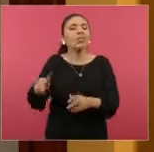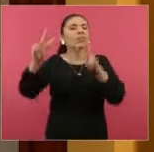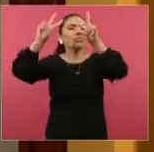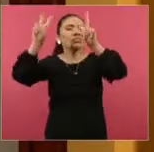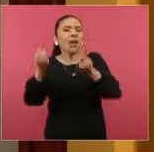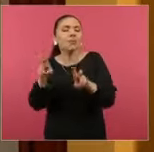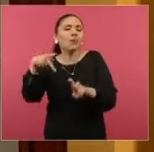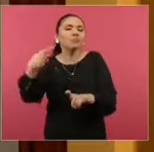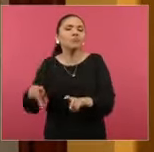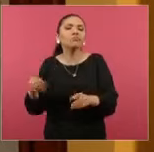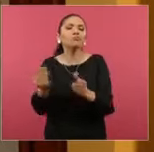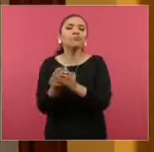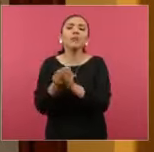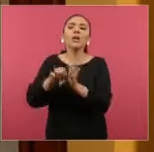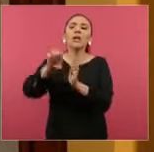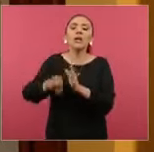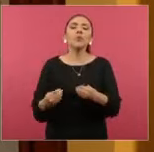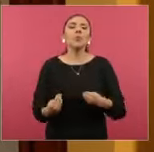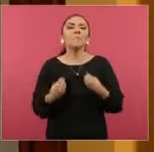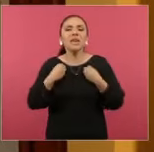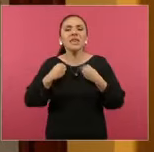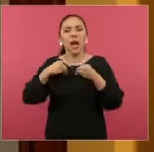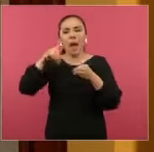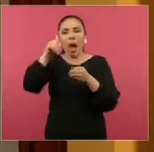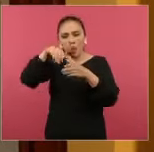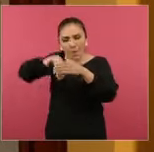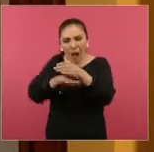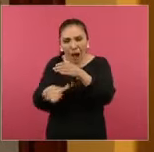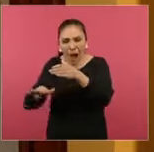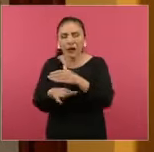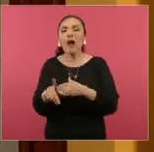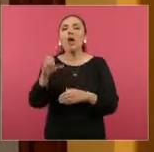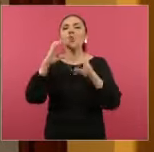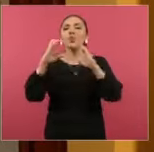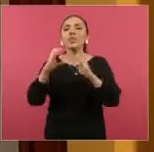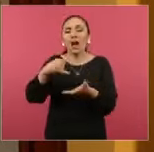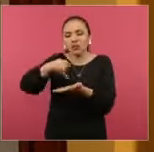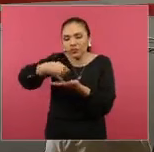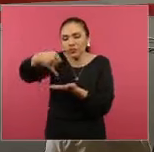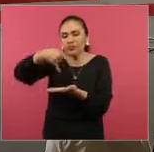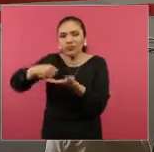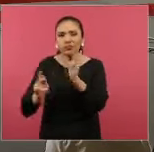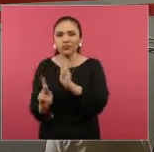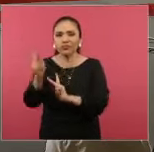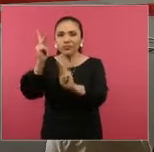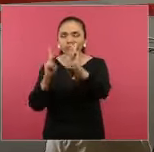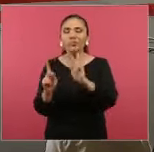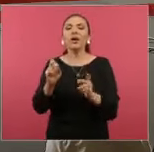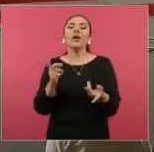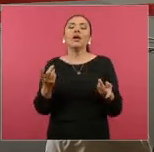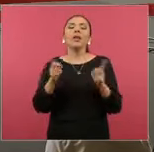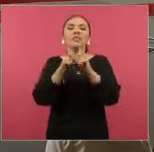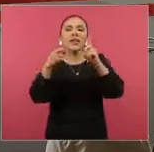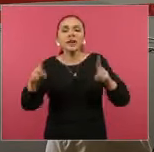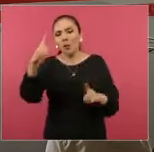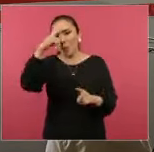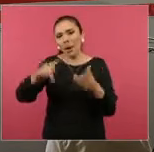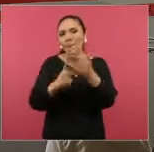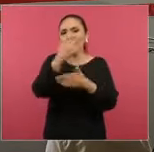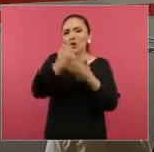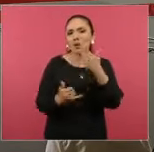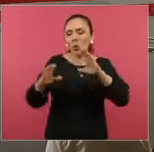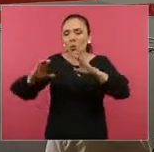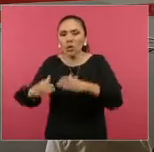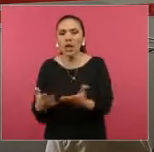como cuestiones sobre vida marina, agroecología, desarrollo de proyectos comunitarios,